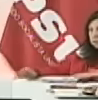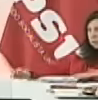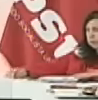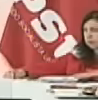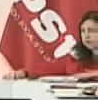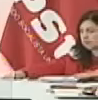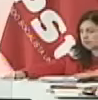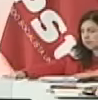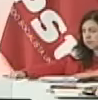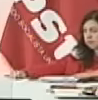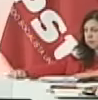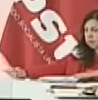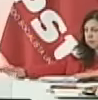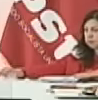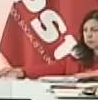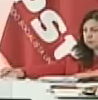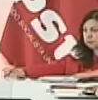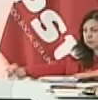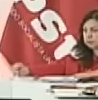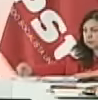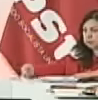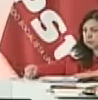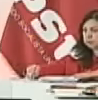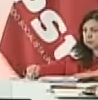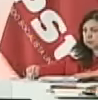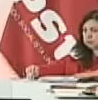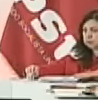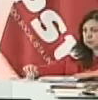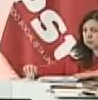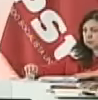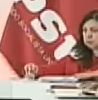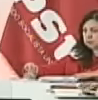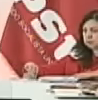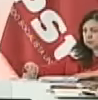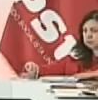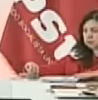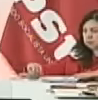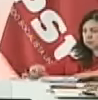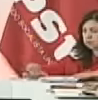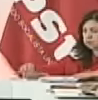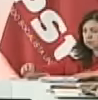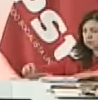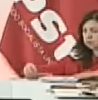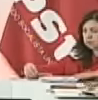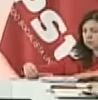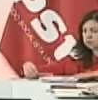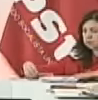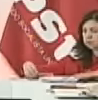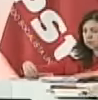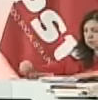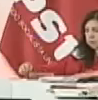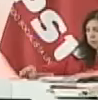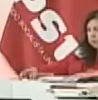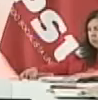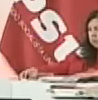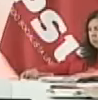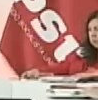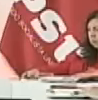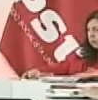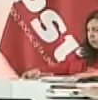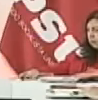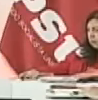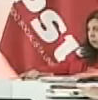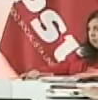no tenemos duda, va a responder de manera afirmativa, de manera de